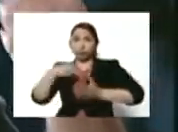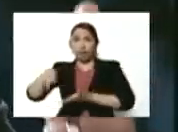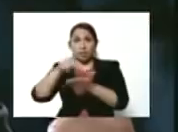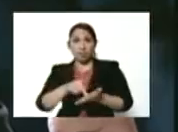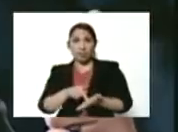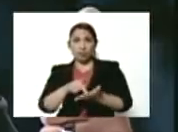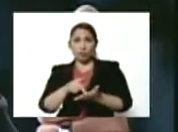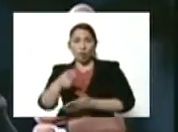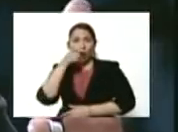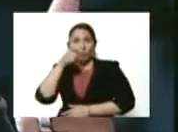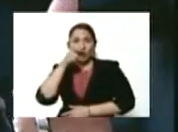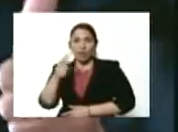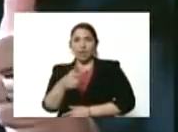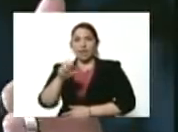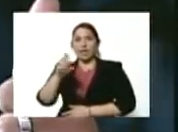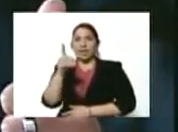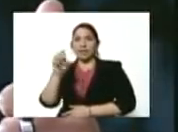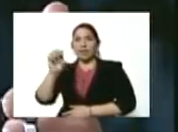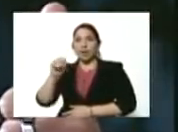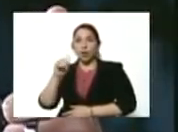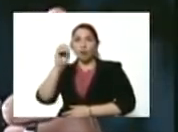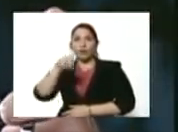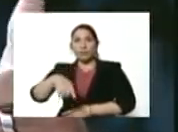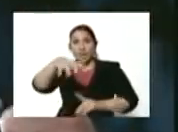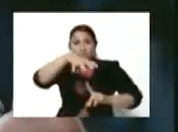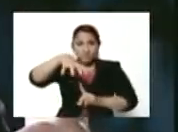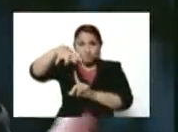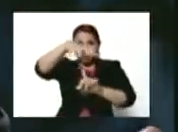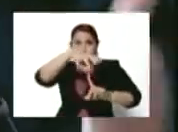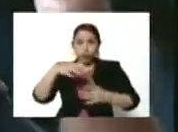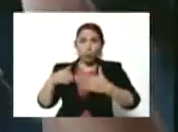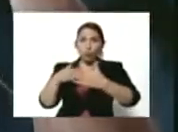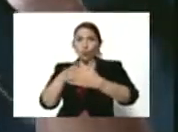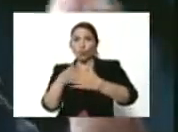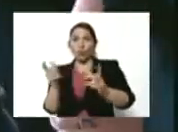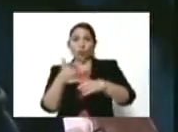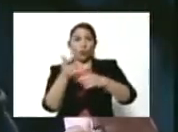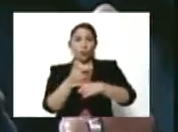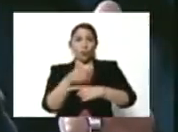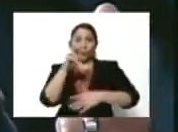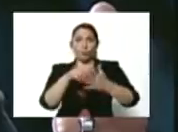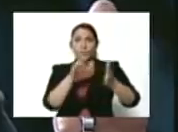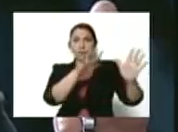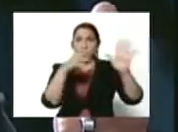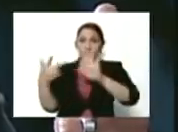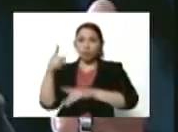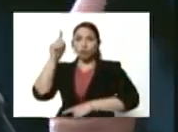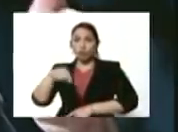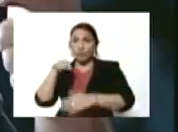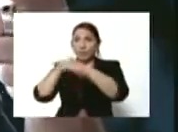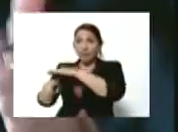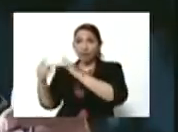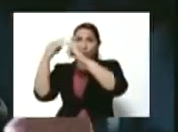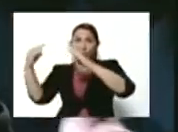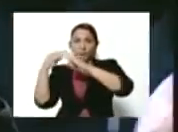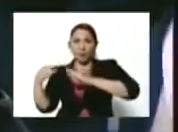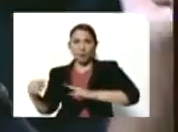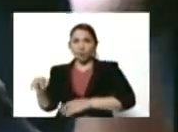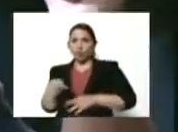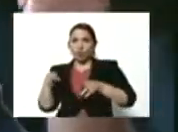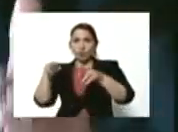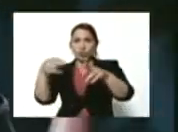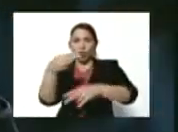de la operación de drones del magnicidio en grado de frustración de agosto del 18 y estuvo en los campamentos de